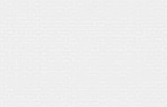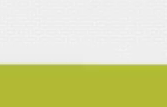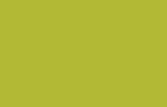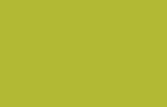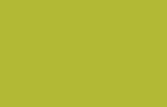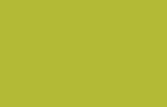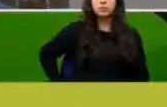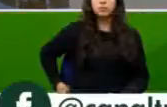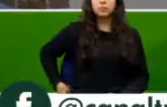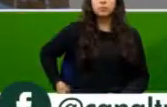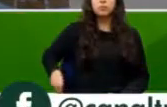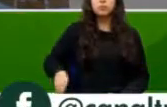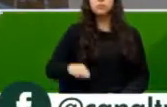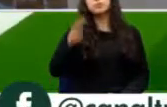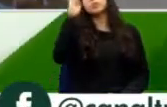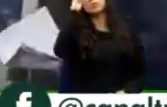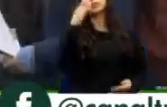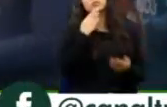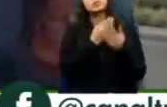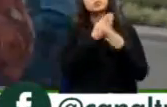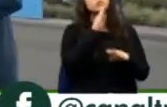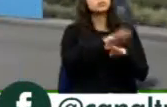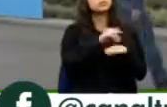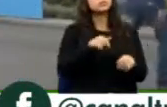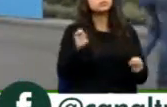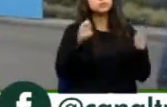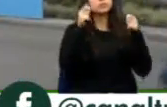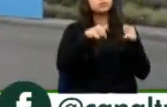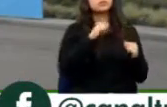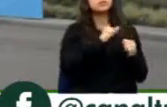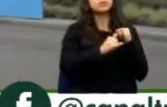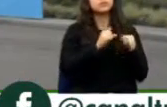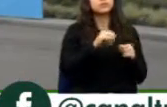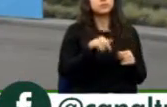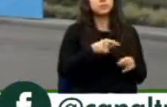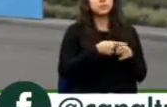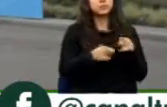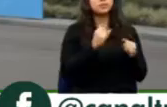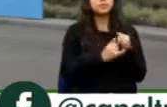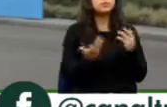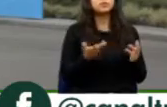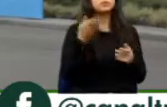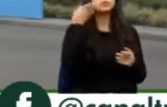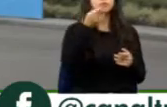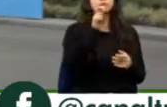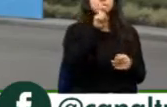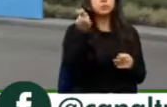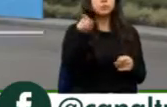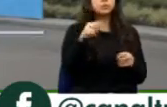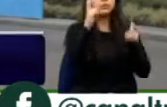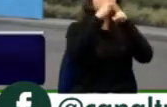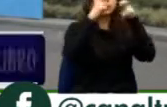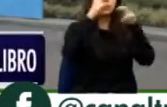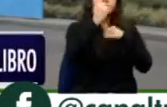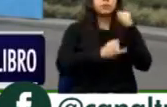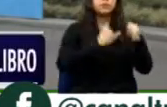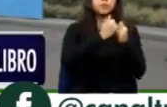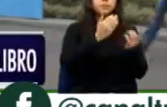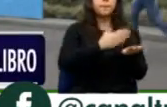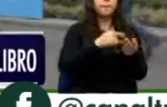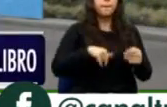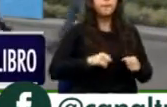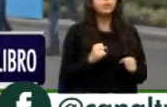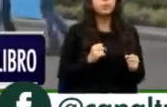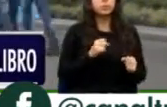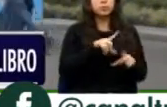canaltro.com. Hola, muy buena tarde. Se celebró este fin de semana el Día de la Norte Santanderianidad en la Feria Internacional del Libro en